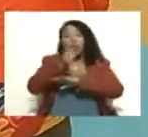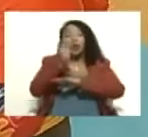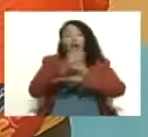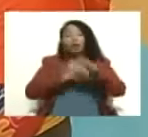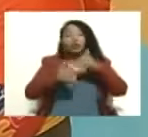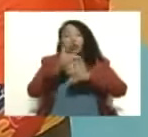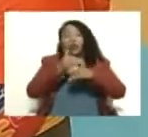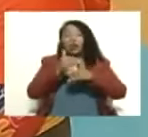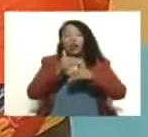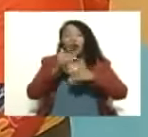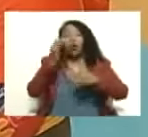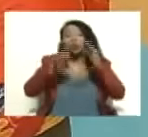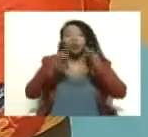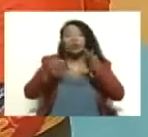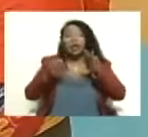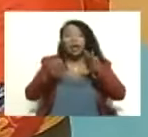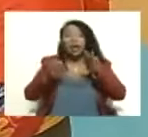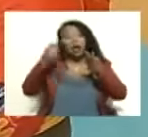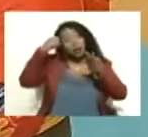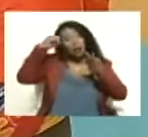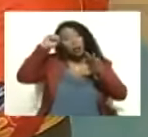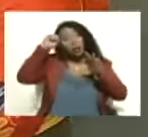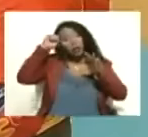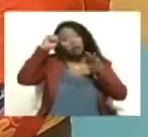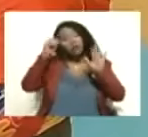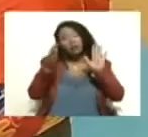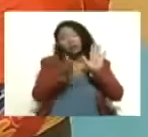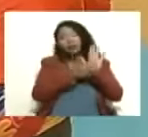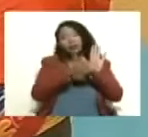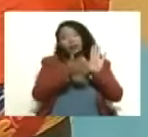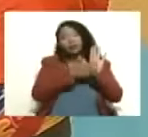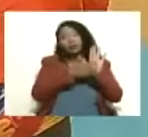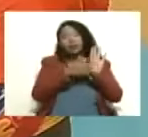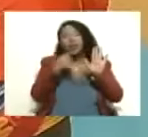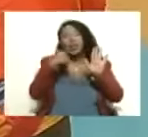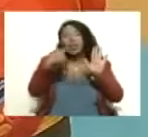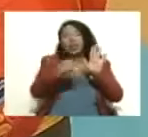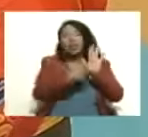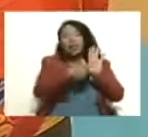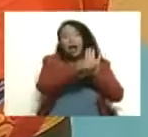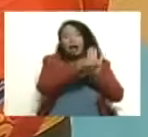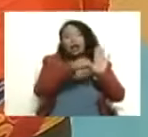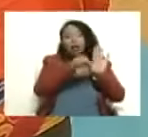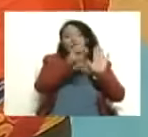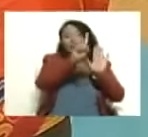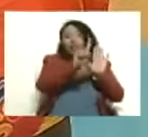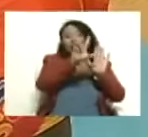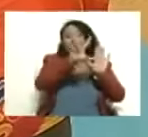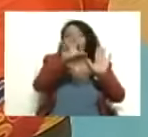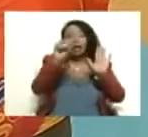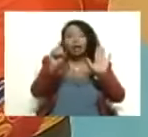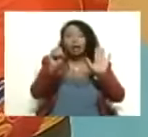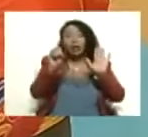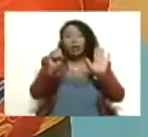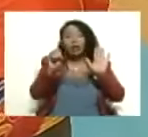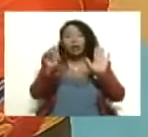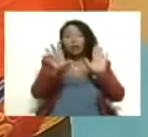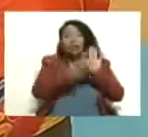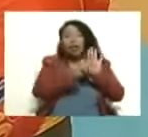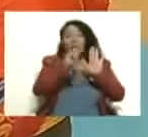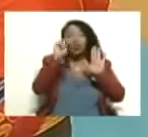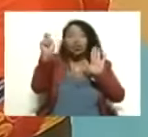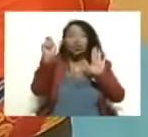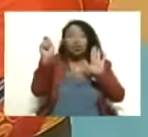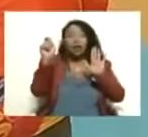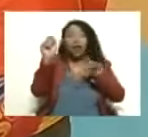constitucional lo recuerda dice apegados a lo que señala el artículo 130 de la Constitución de la